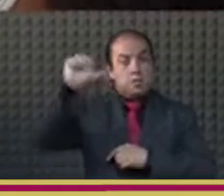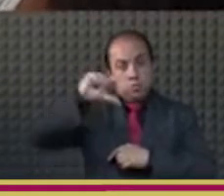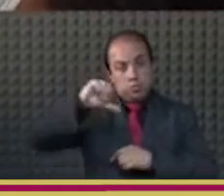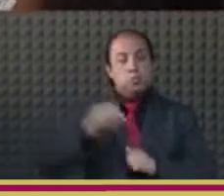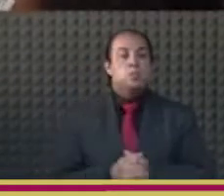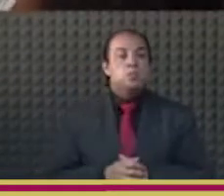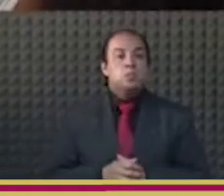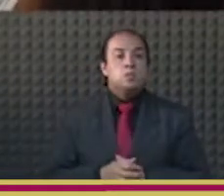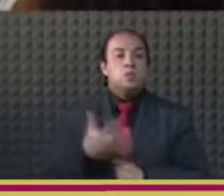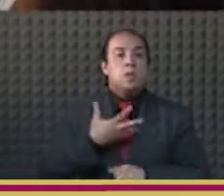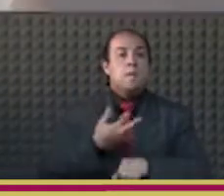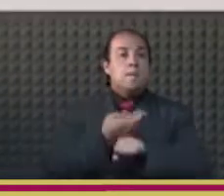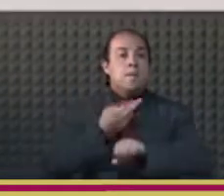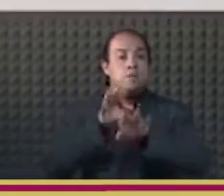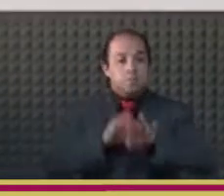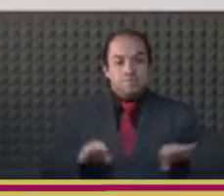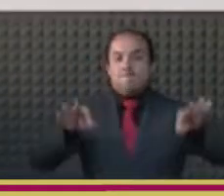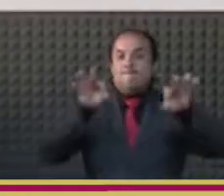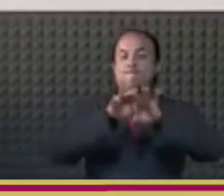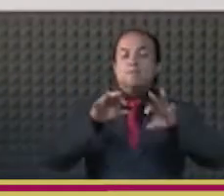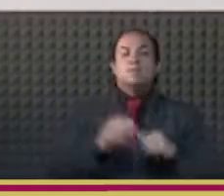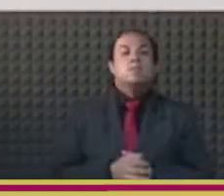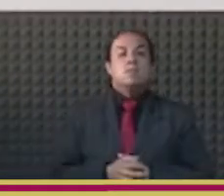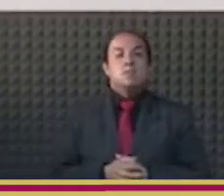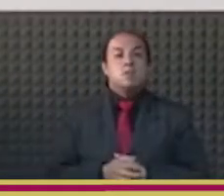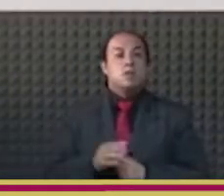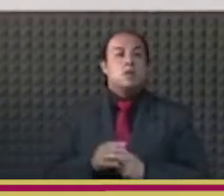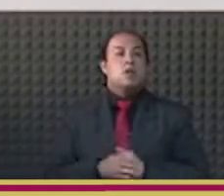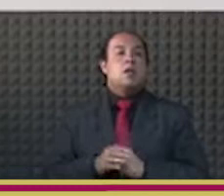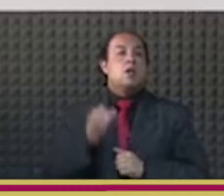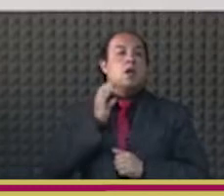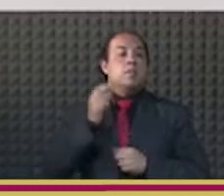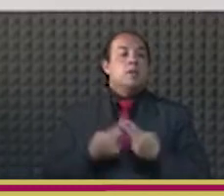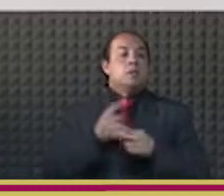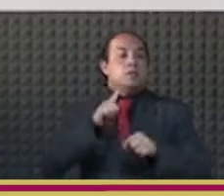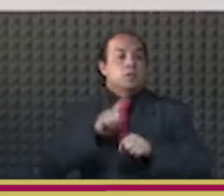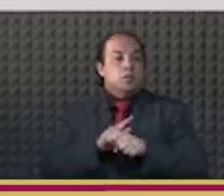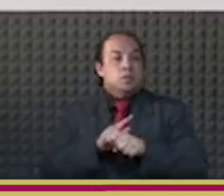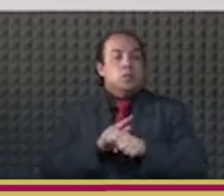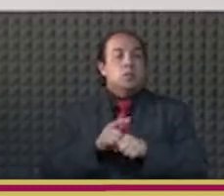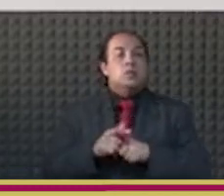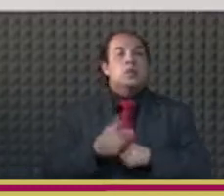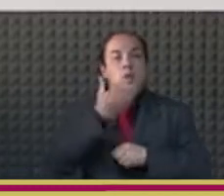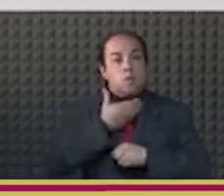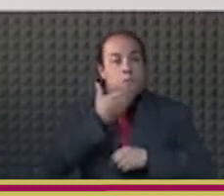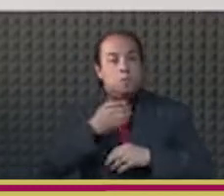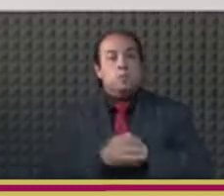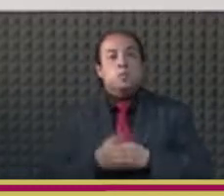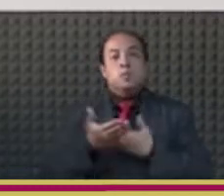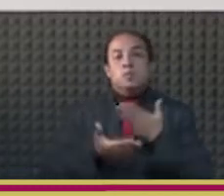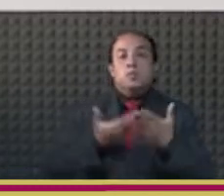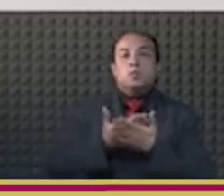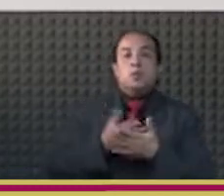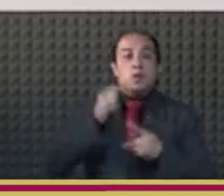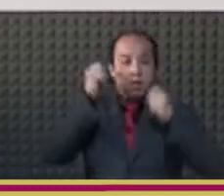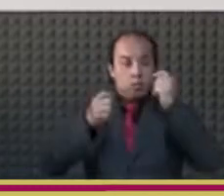convoca adquiere aún mayor relevancia. Para la Cámara Nacional de Comercio, Servicios y Turismo de la Ciudad de México, eventos